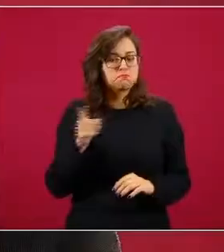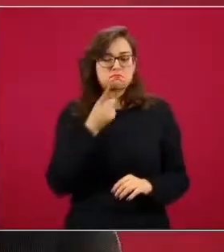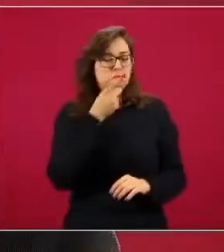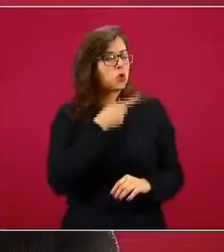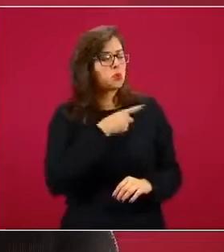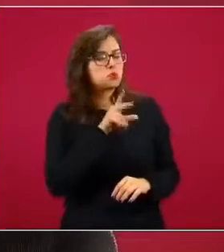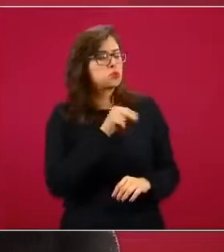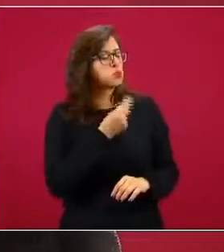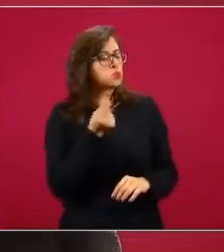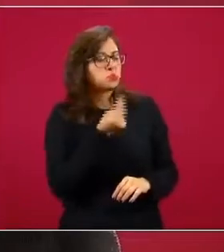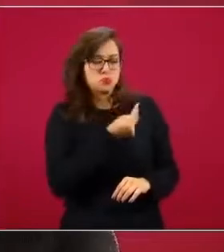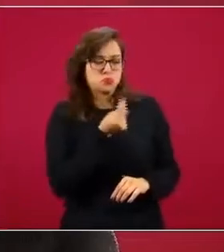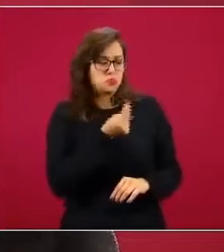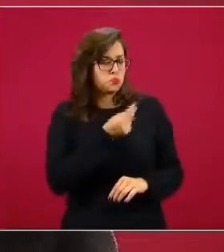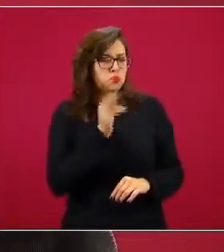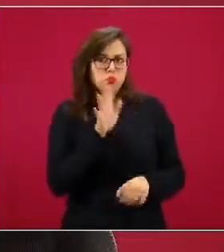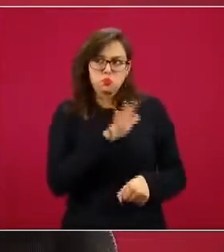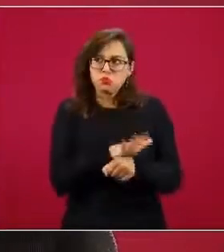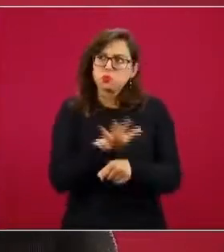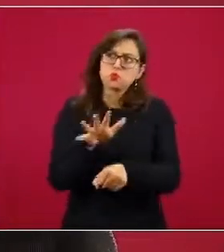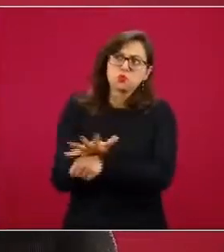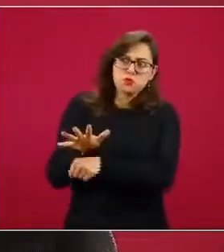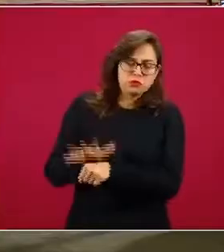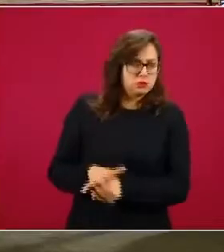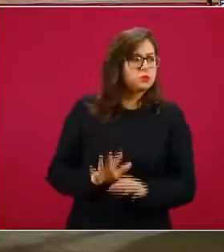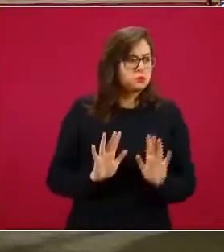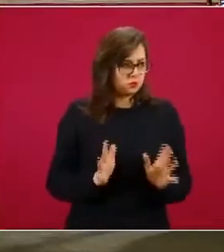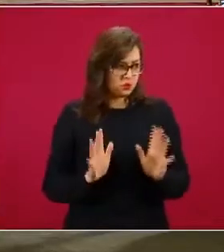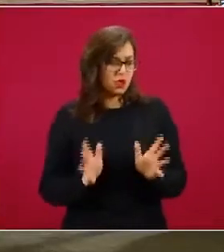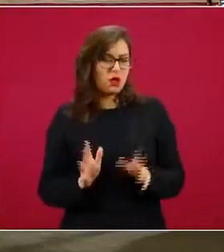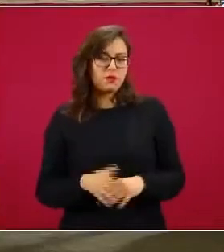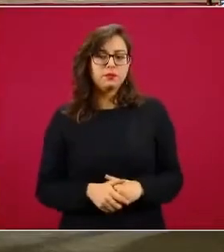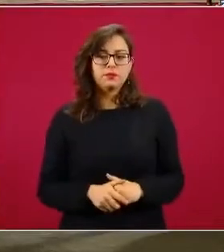no había necesidad, puesto que no se interrumpió la atención médica.